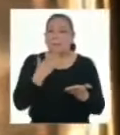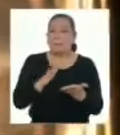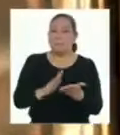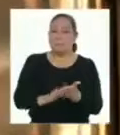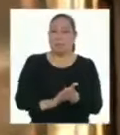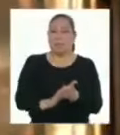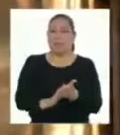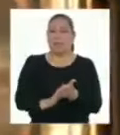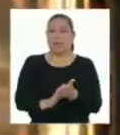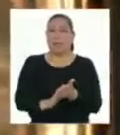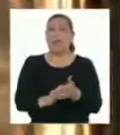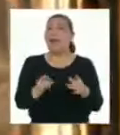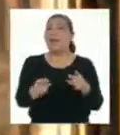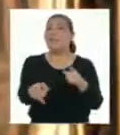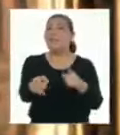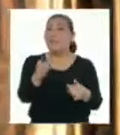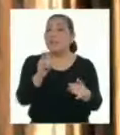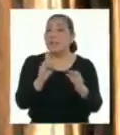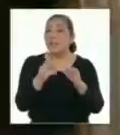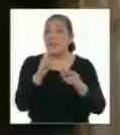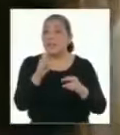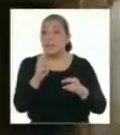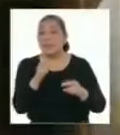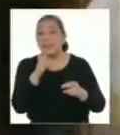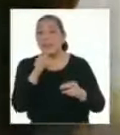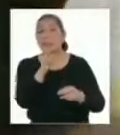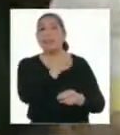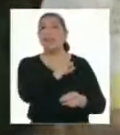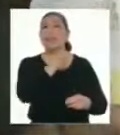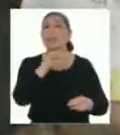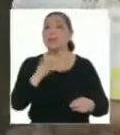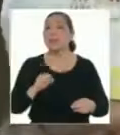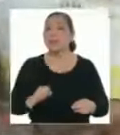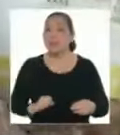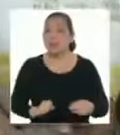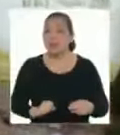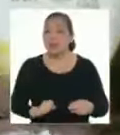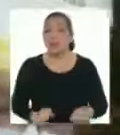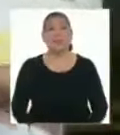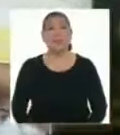alimañas. La viña del Señor